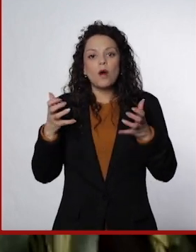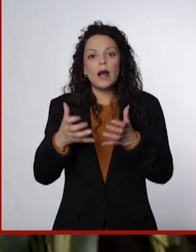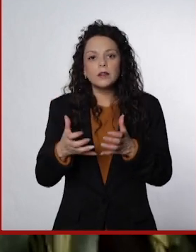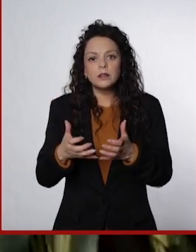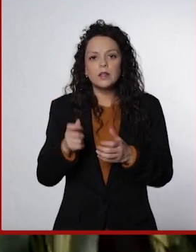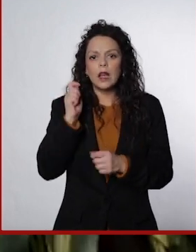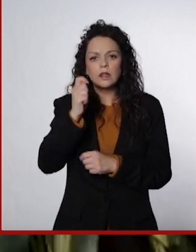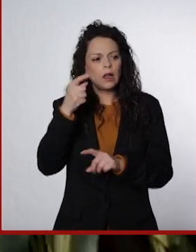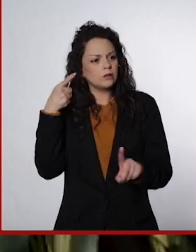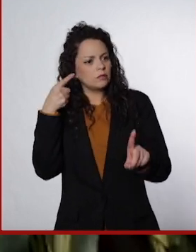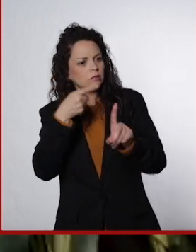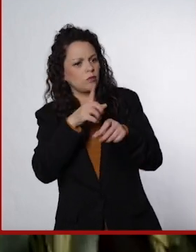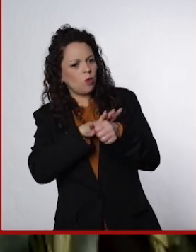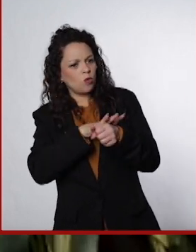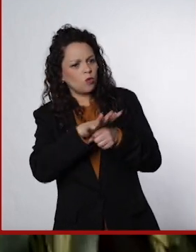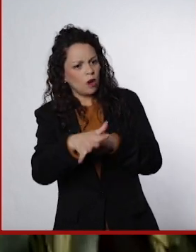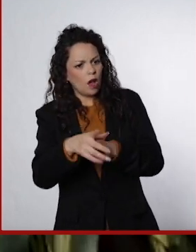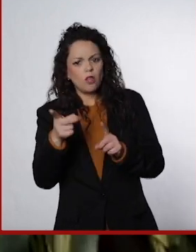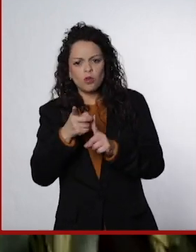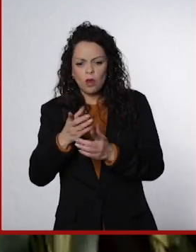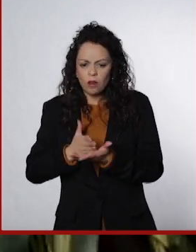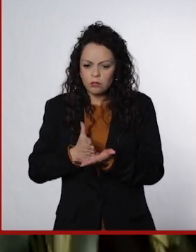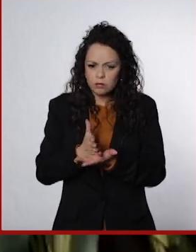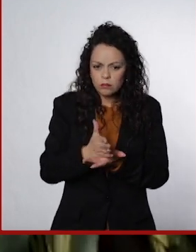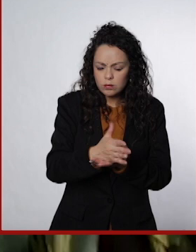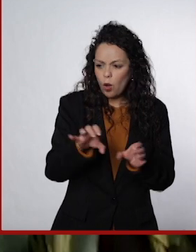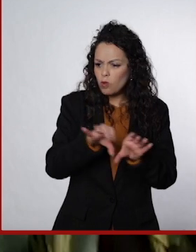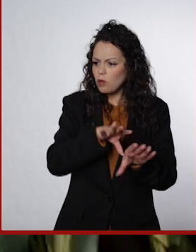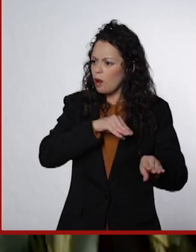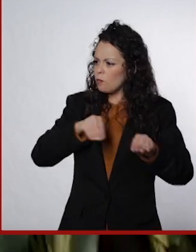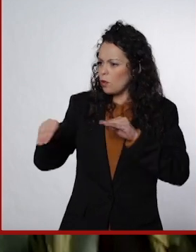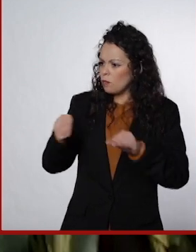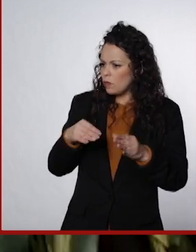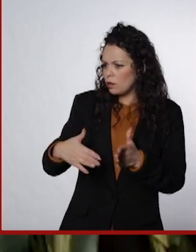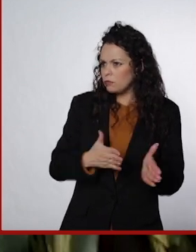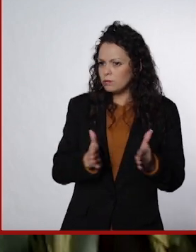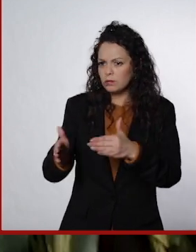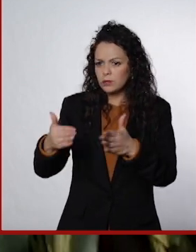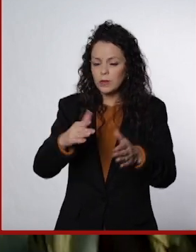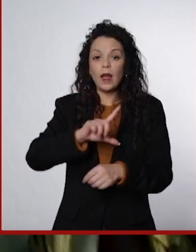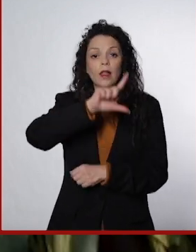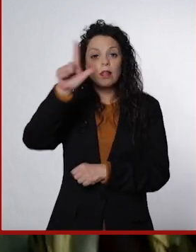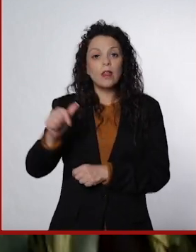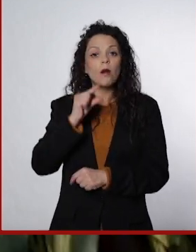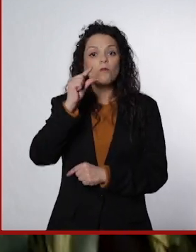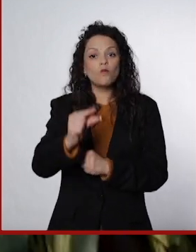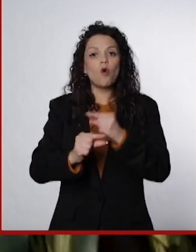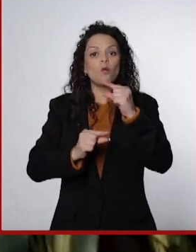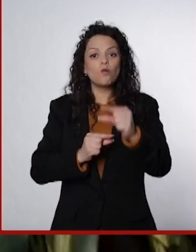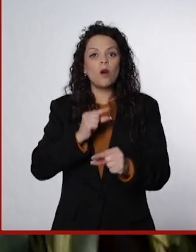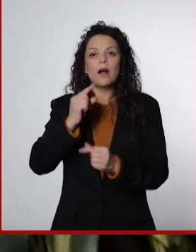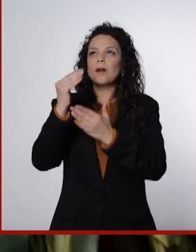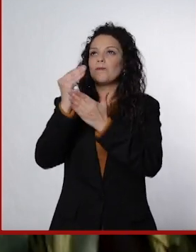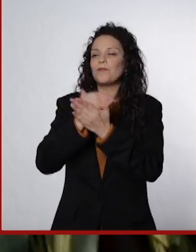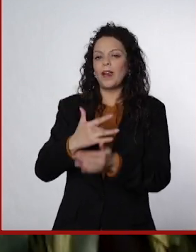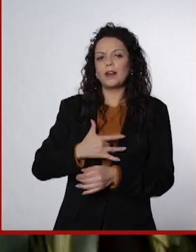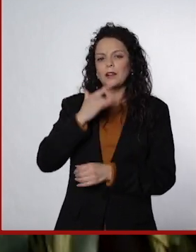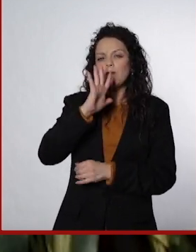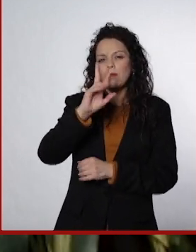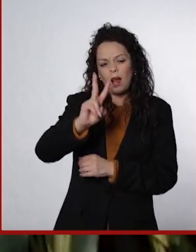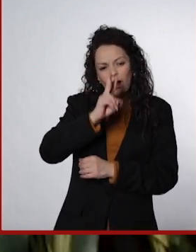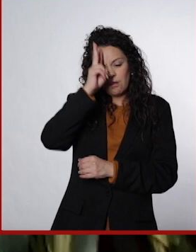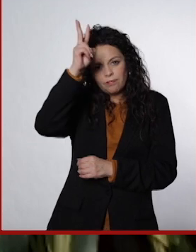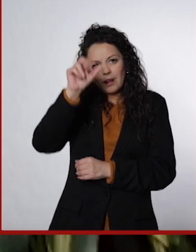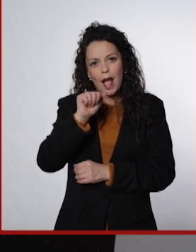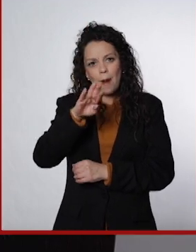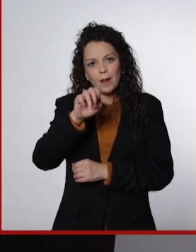están apuntando, hacia dónde nos están tratando de mover. Y ya después de un tiempo como que es menos amenazante dejar que hagan su